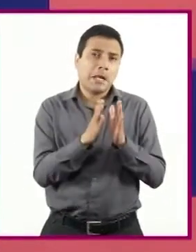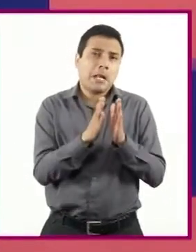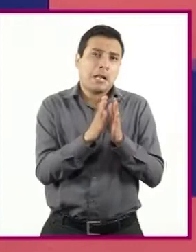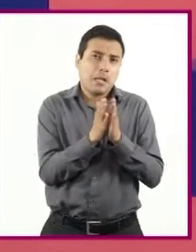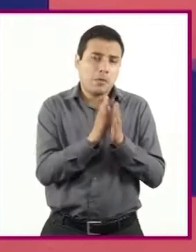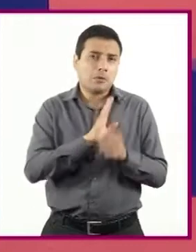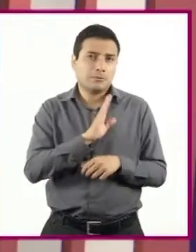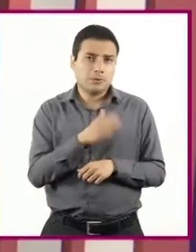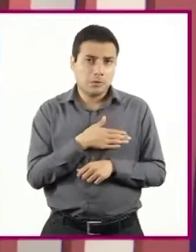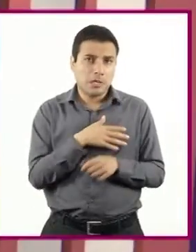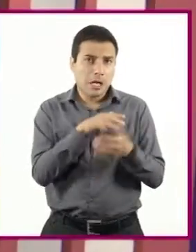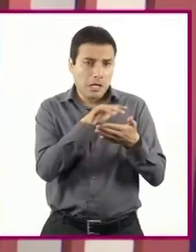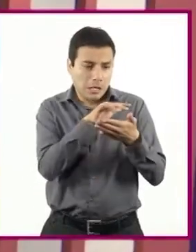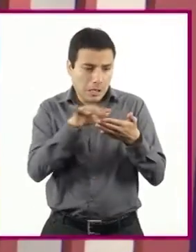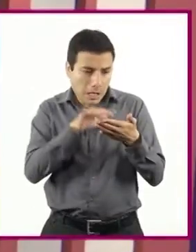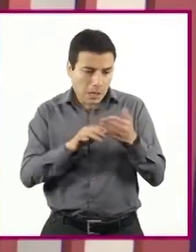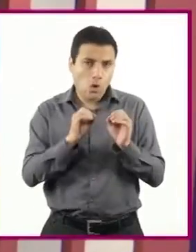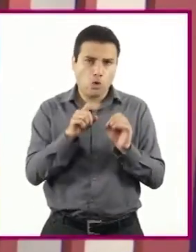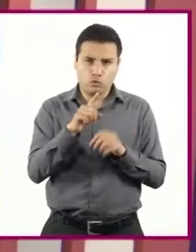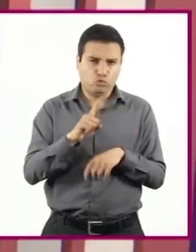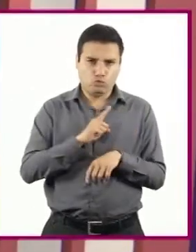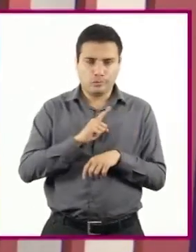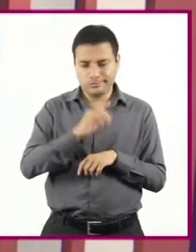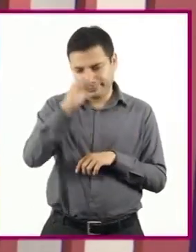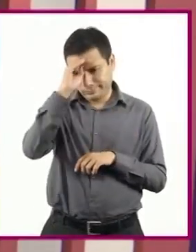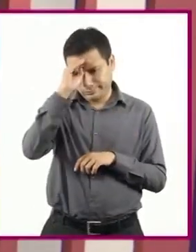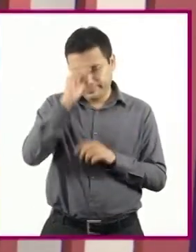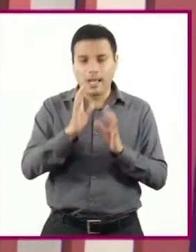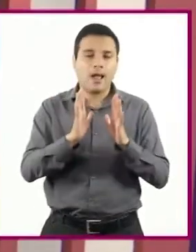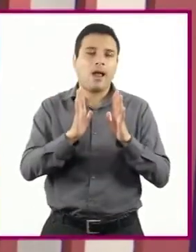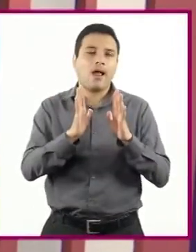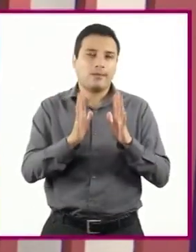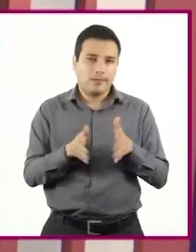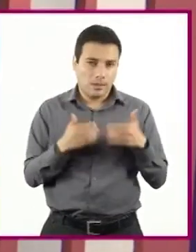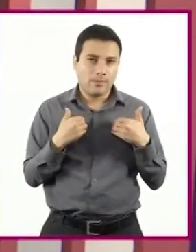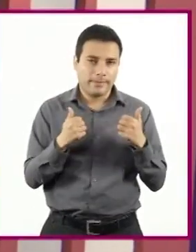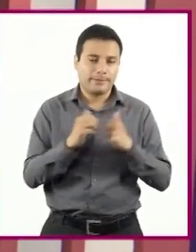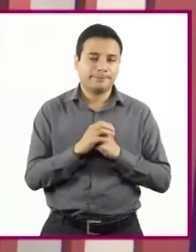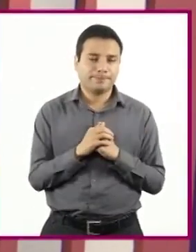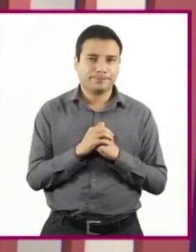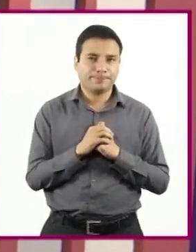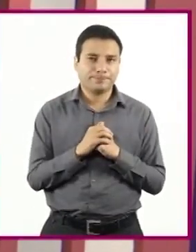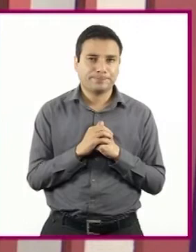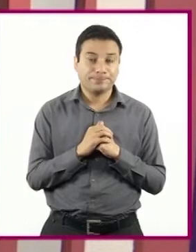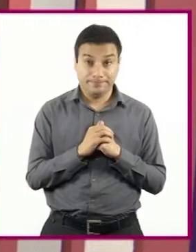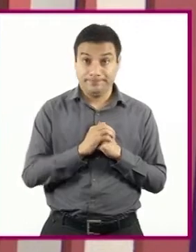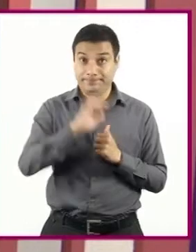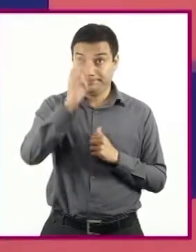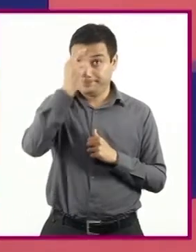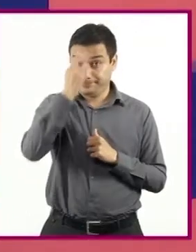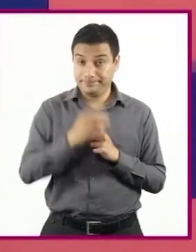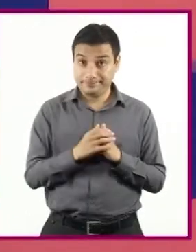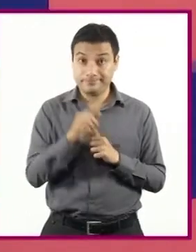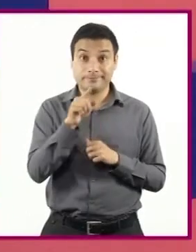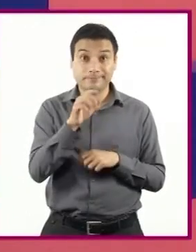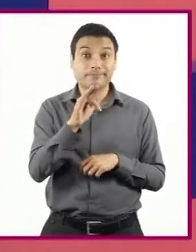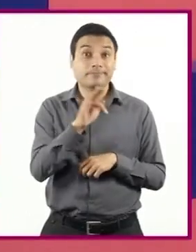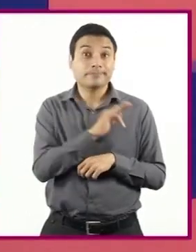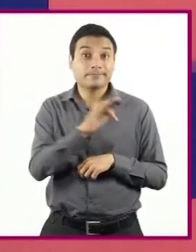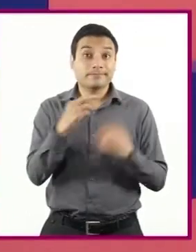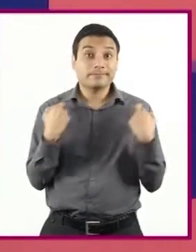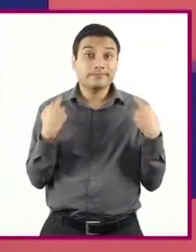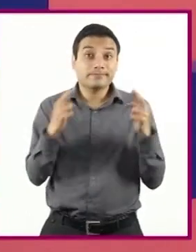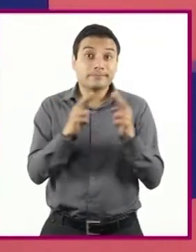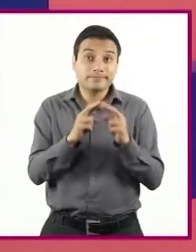libro de texto o al reflexionar en torno a los retos que se sugieren. Recuerden que igualmente pueden apoyarse de su maestra